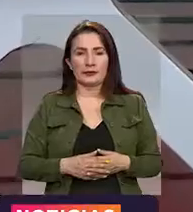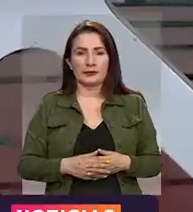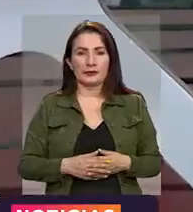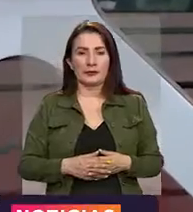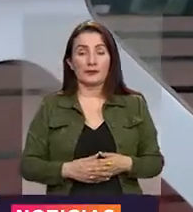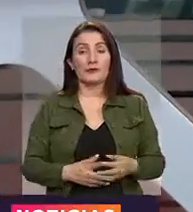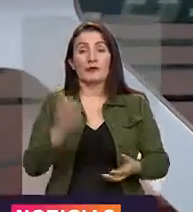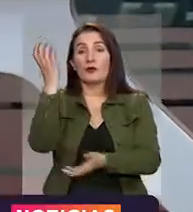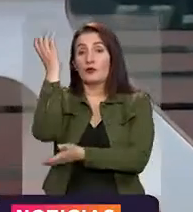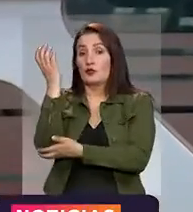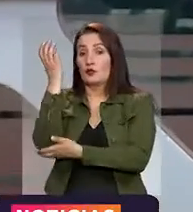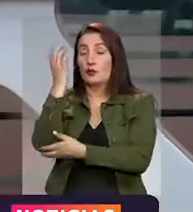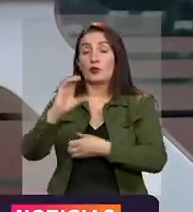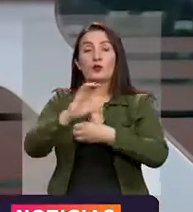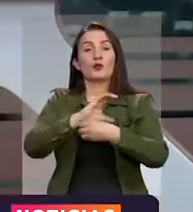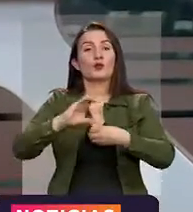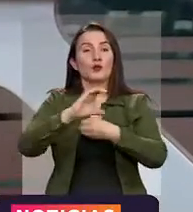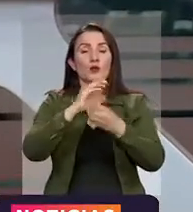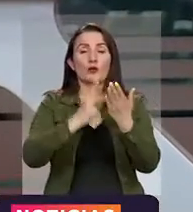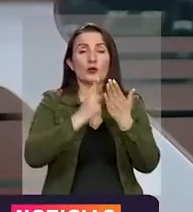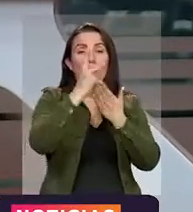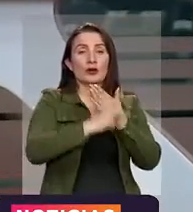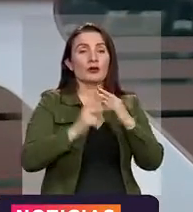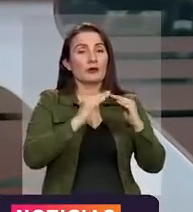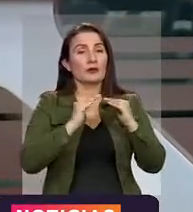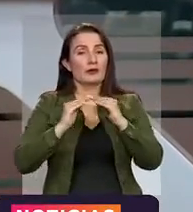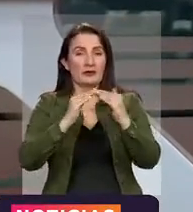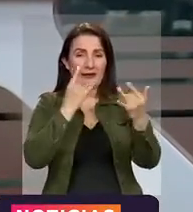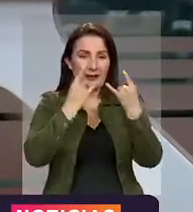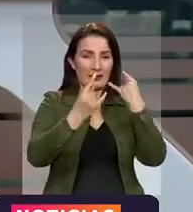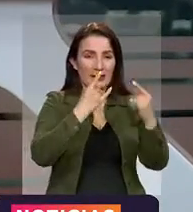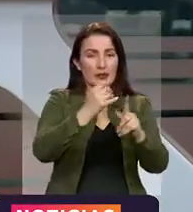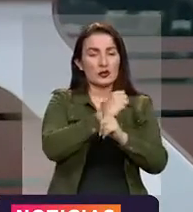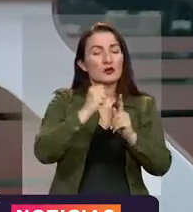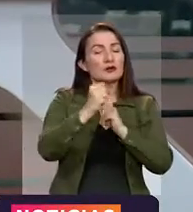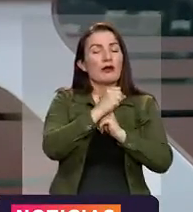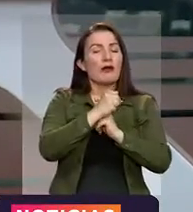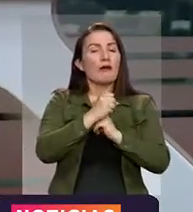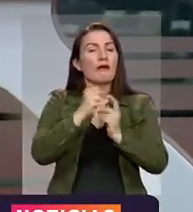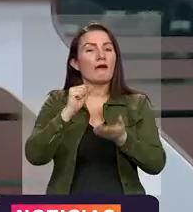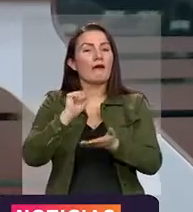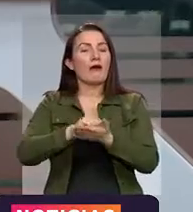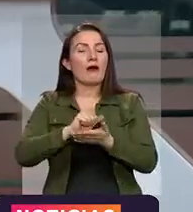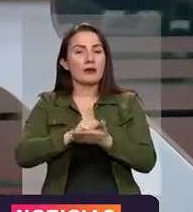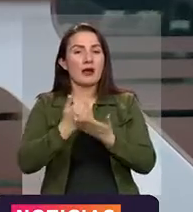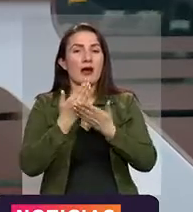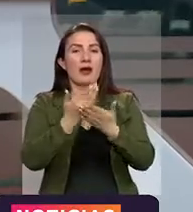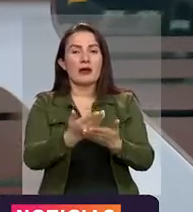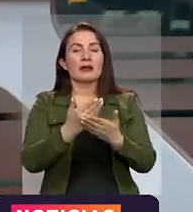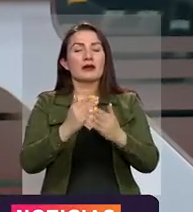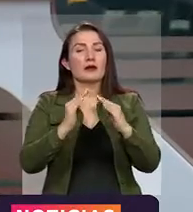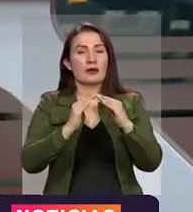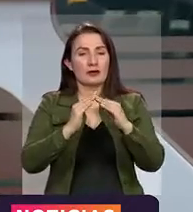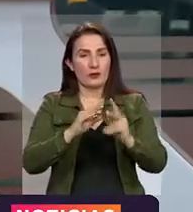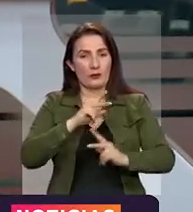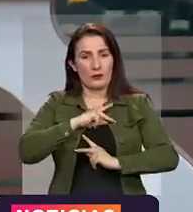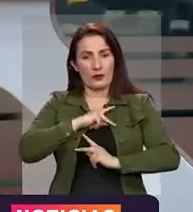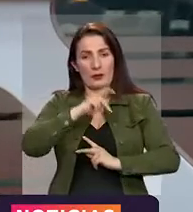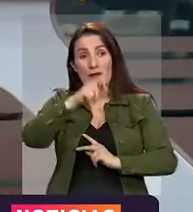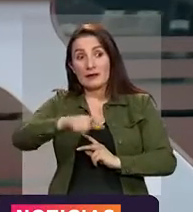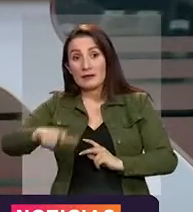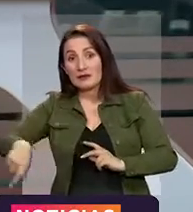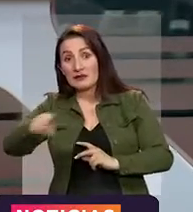Y en Sopó, Cundinamarca, fue presentado un proyecto de vivienda de interés social y prioritario que busca garantizar casa propia para los más necesitados